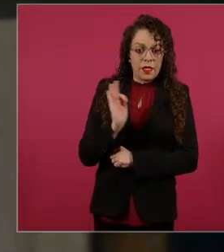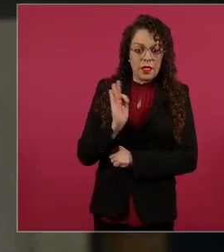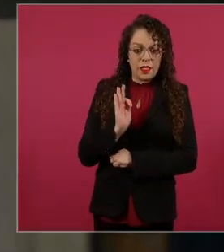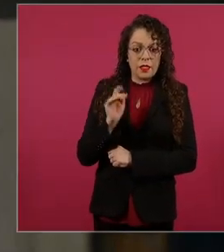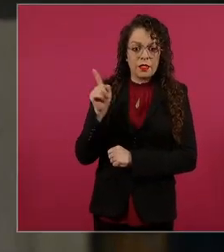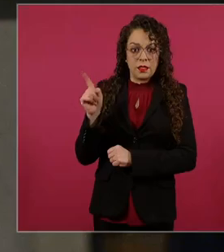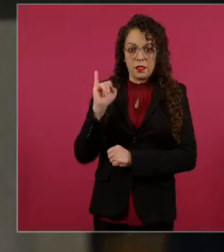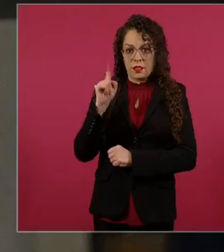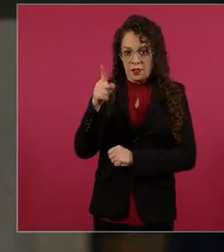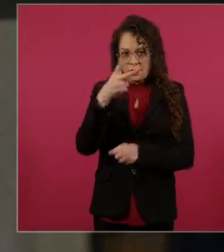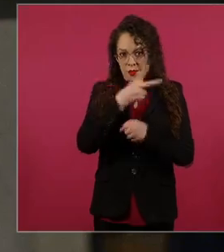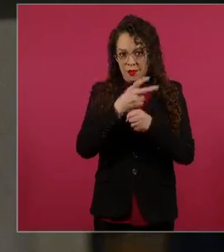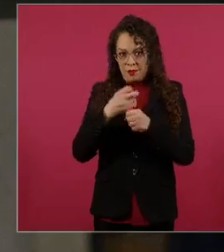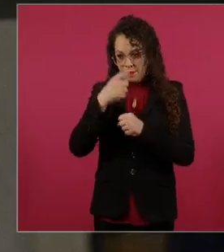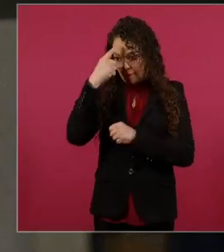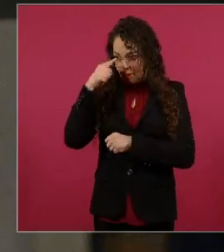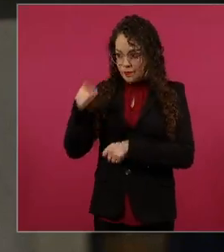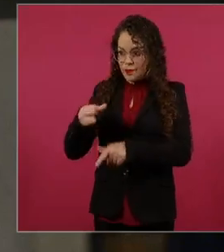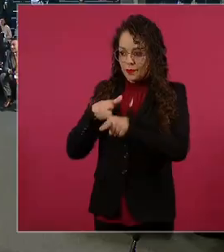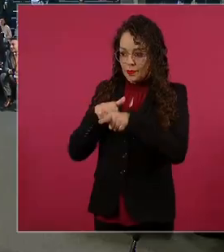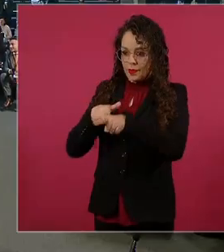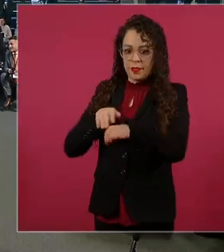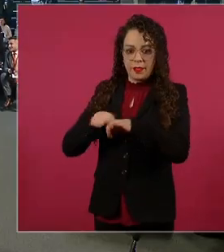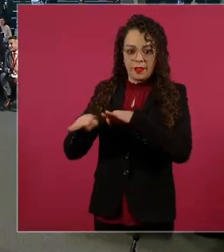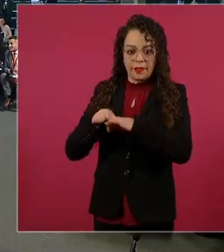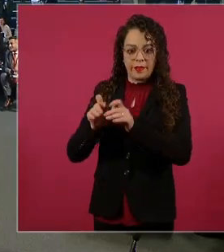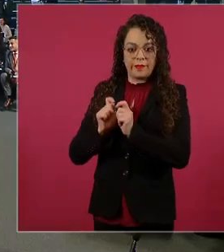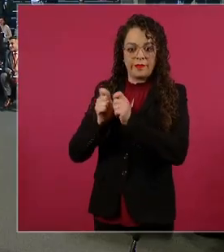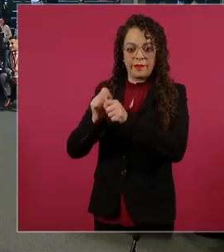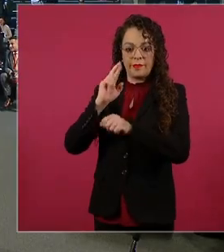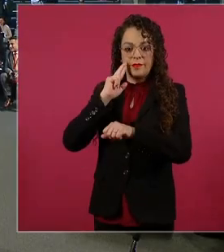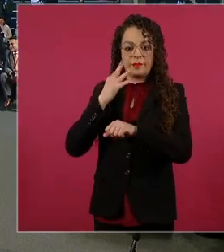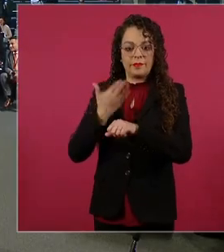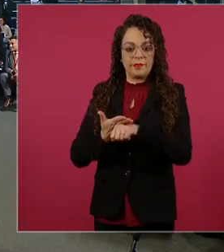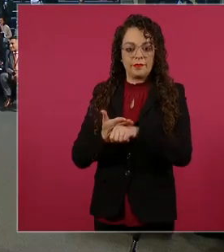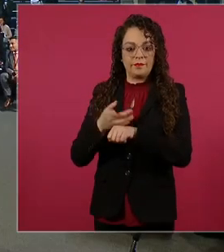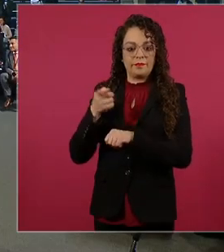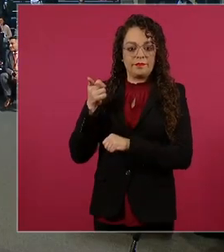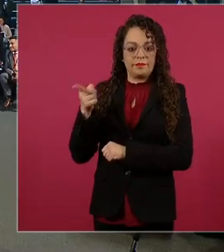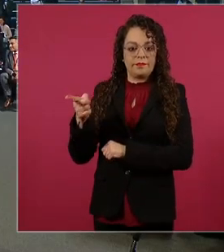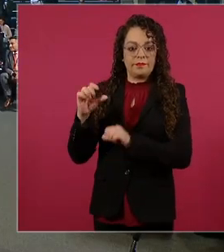permanecer en el cargo, como ya ha habido muchos funcionarios. Por favor. ¿Entonces tú puedes?